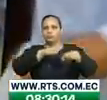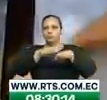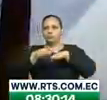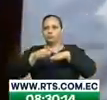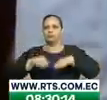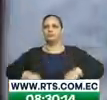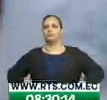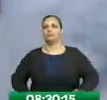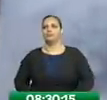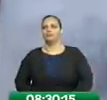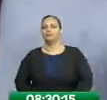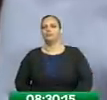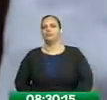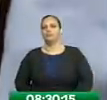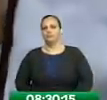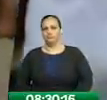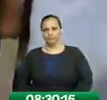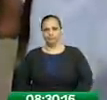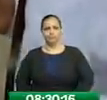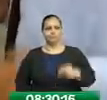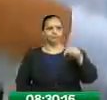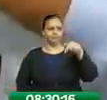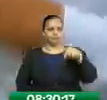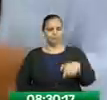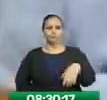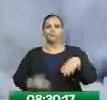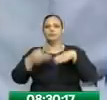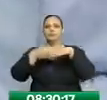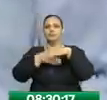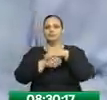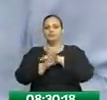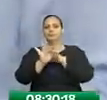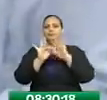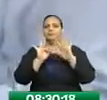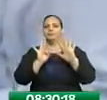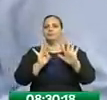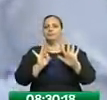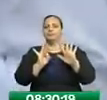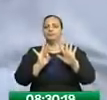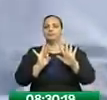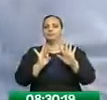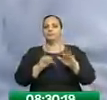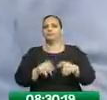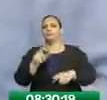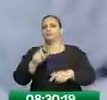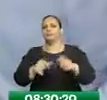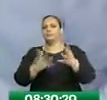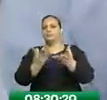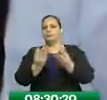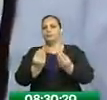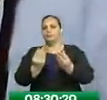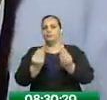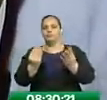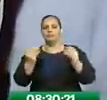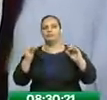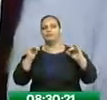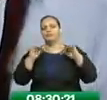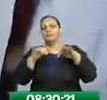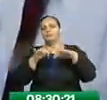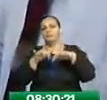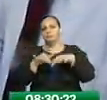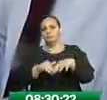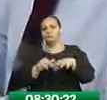Guayaquil, la mayoría pasa por este sector, un sector muy populoso de la urbe que también está de poco a poco reactivándose,